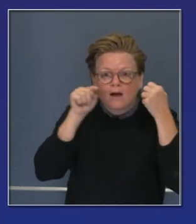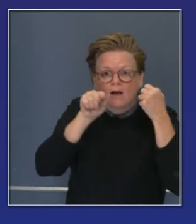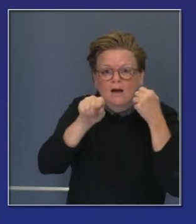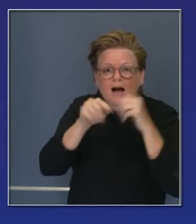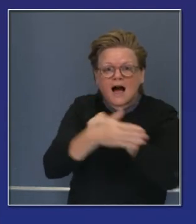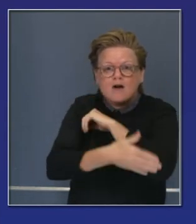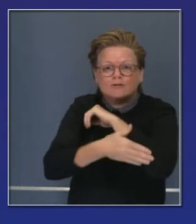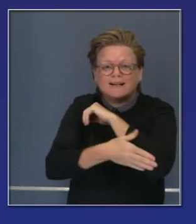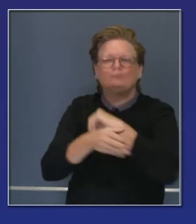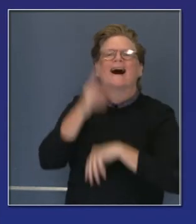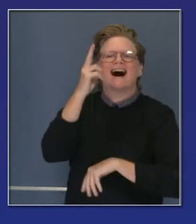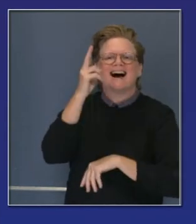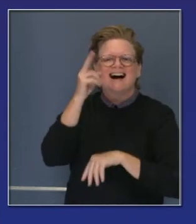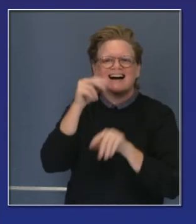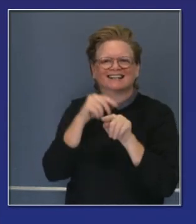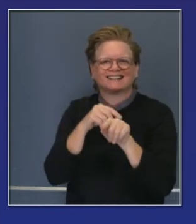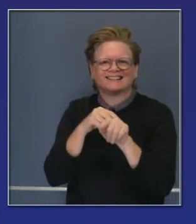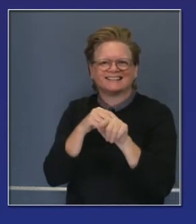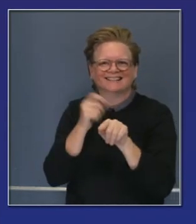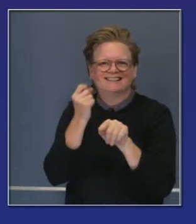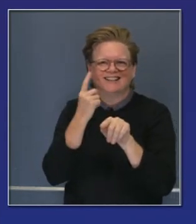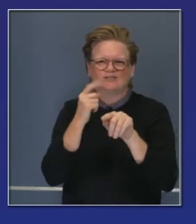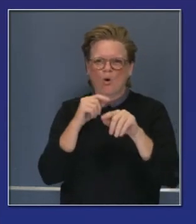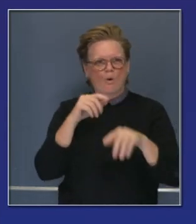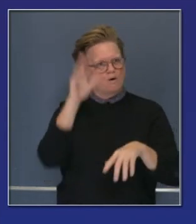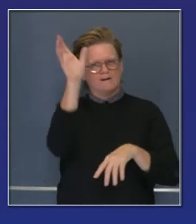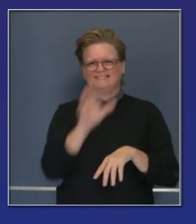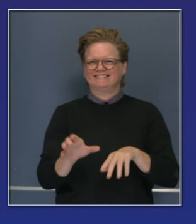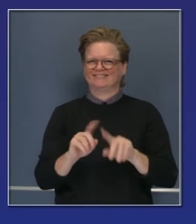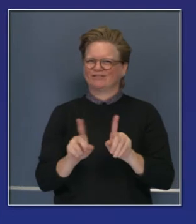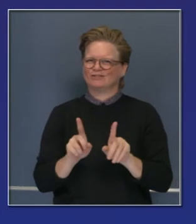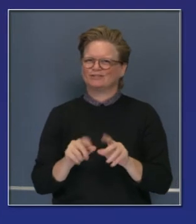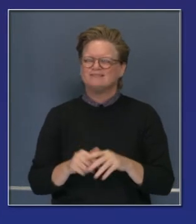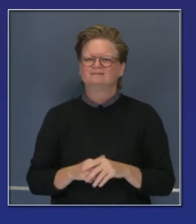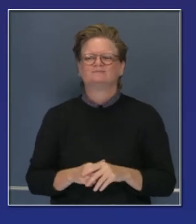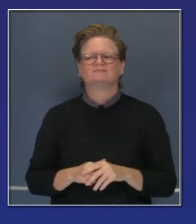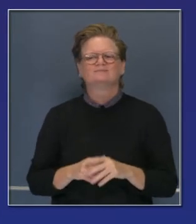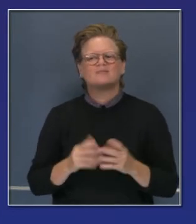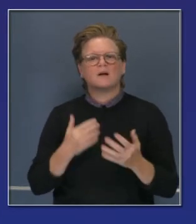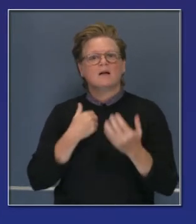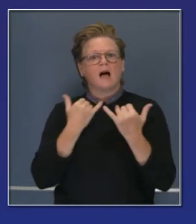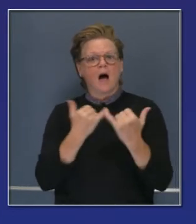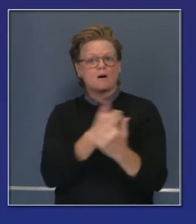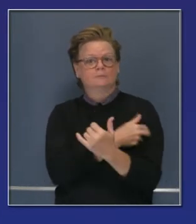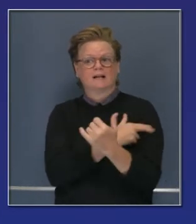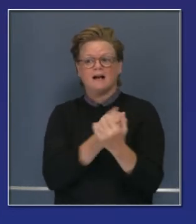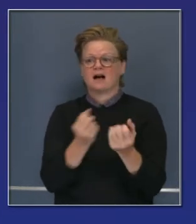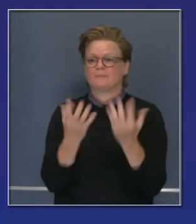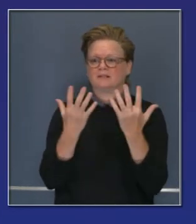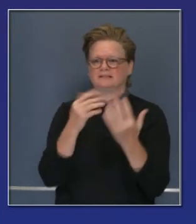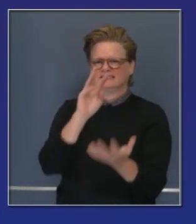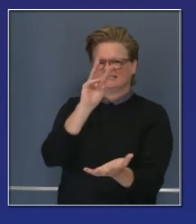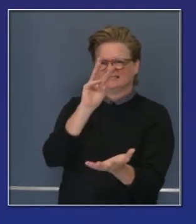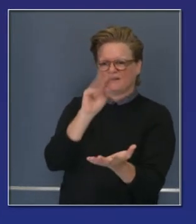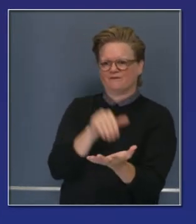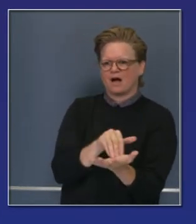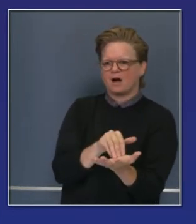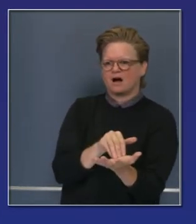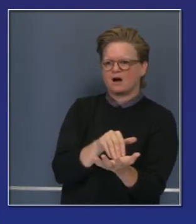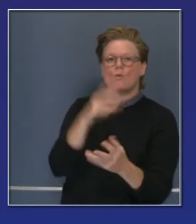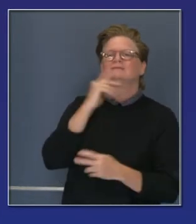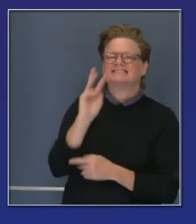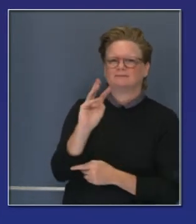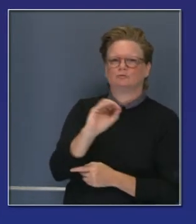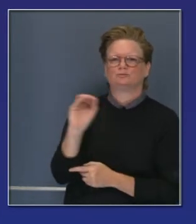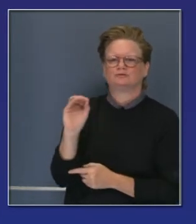de hospitalizaciones que ha bajado en las últimas 2 semanas. El número de pacientes positivos con COVID-19, un 6%